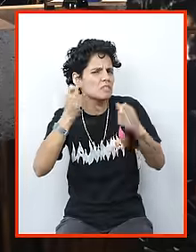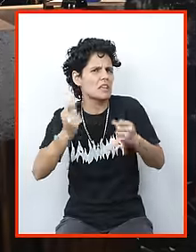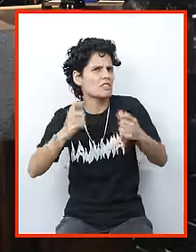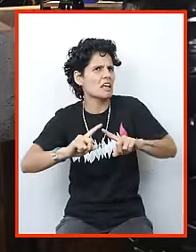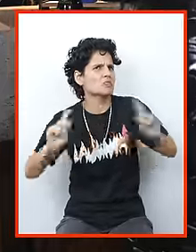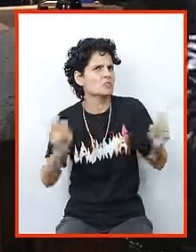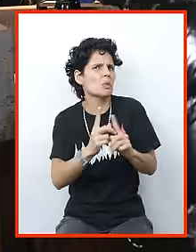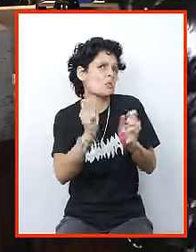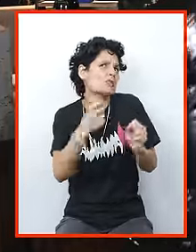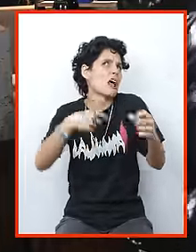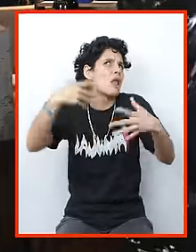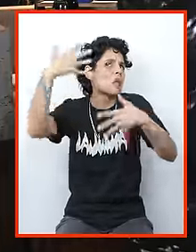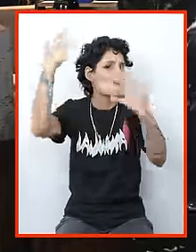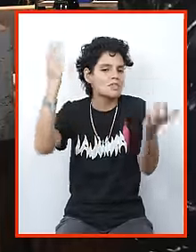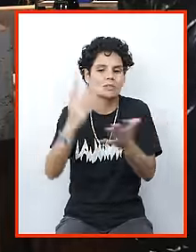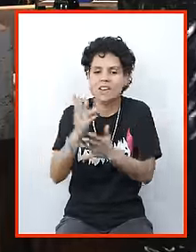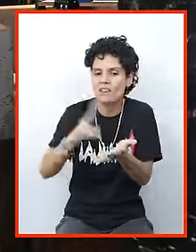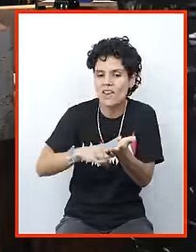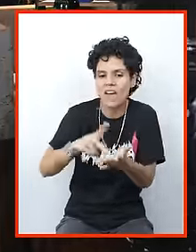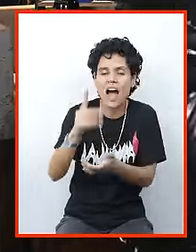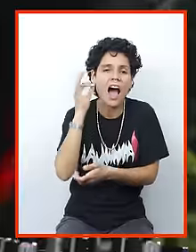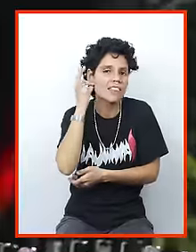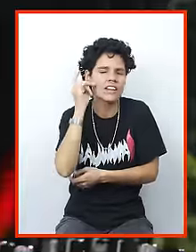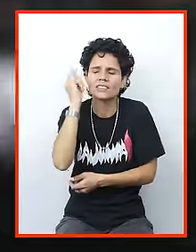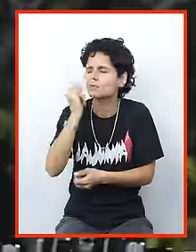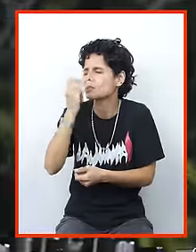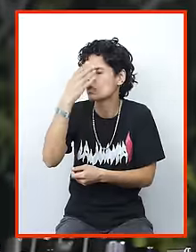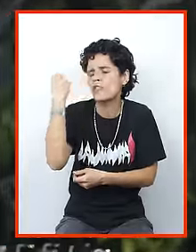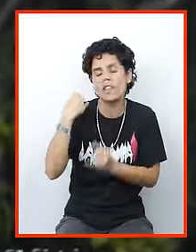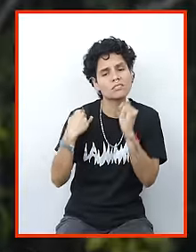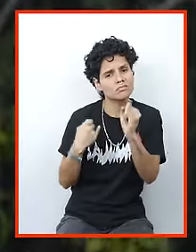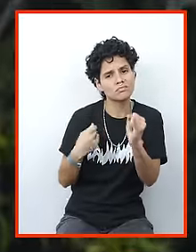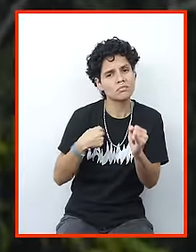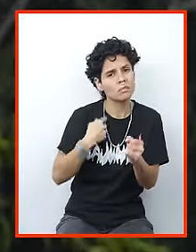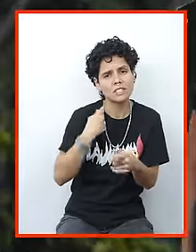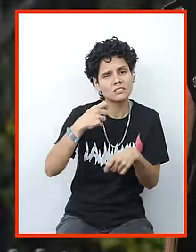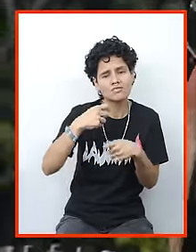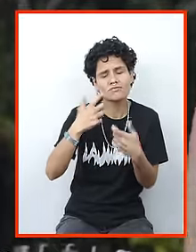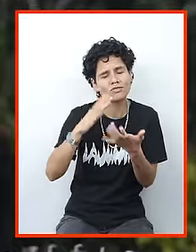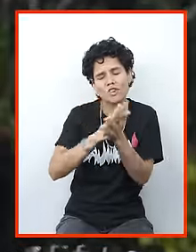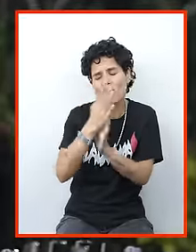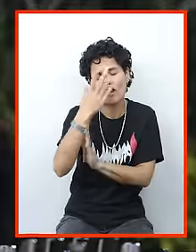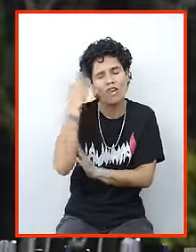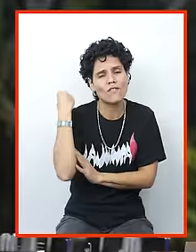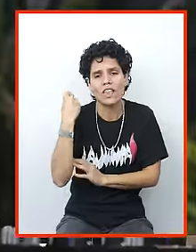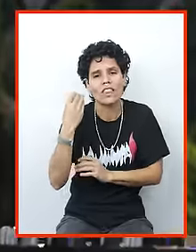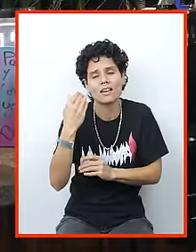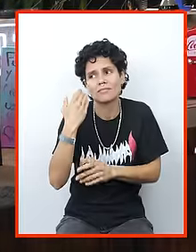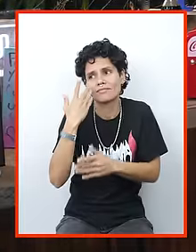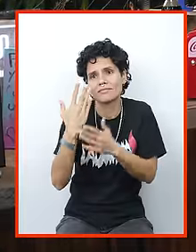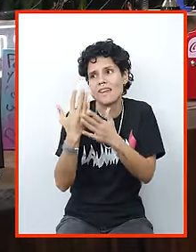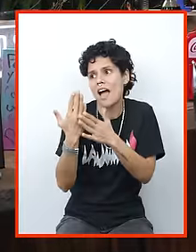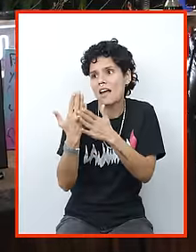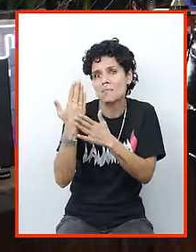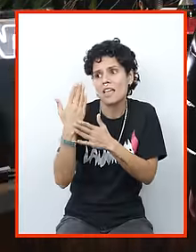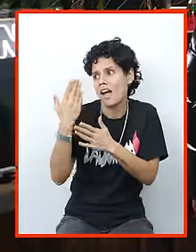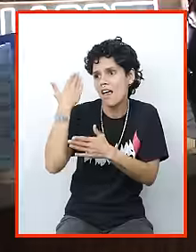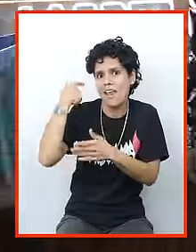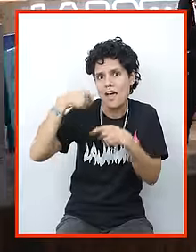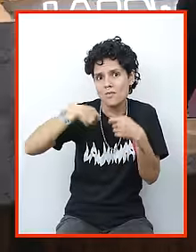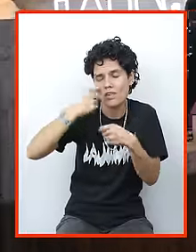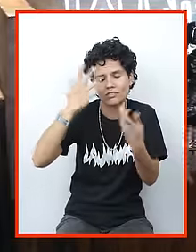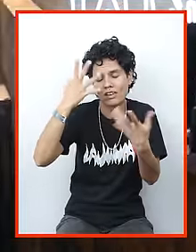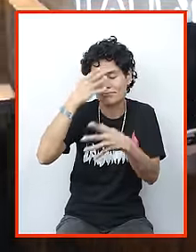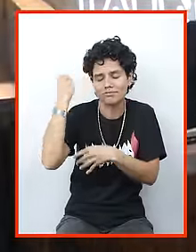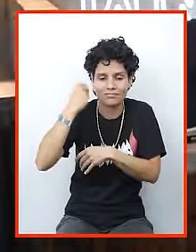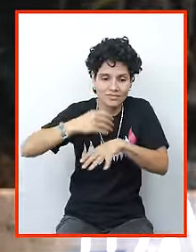sido una vez en un lugar que Atenea no se acuerda de los lugares. A mí se me olvida todo, hasta lo que almorcé hoy día, así que... Hoy tenemos una luta aquí, que es